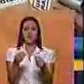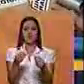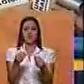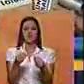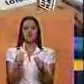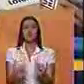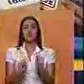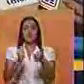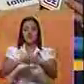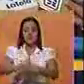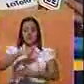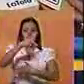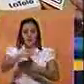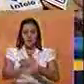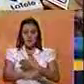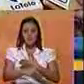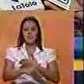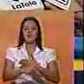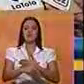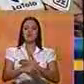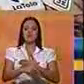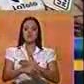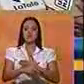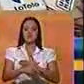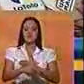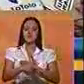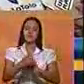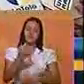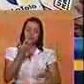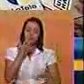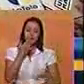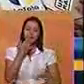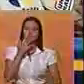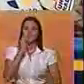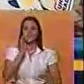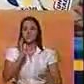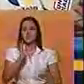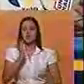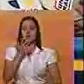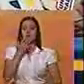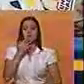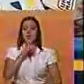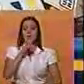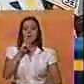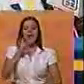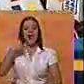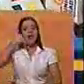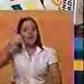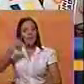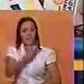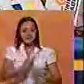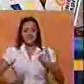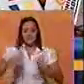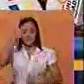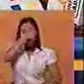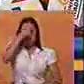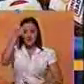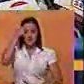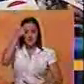los programas que tienen conductores. En el caso de Aló Presidente, como el caso de todos los